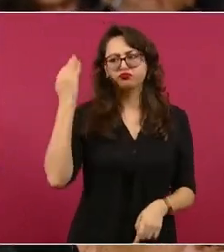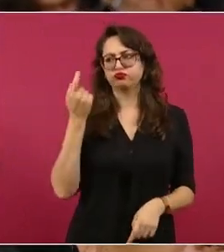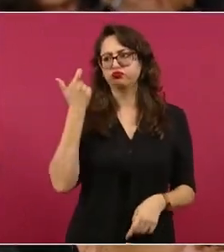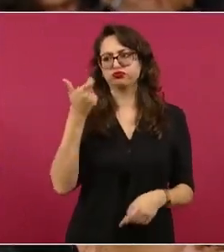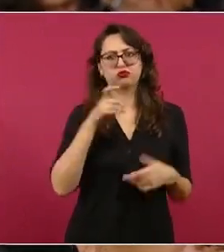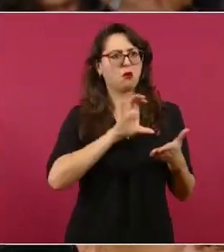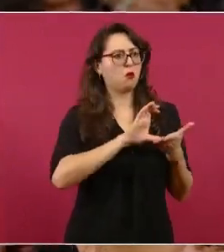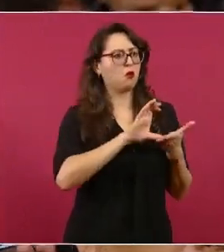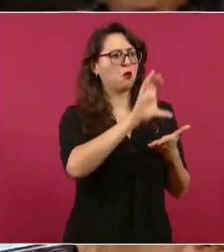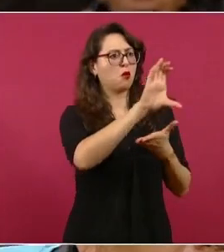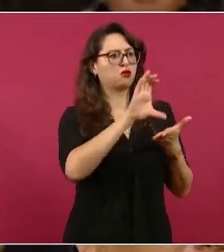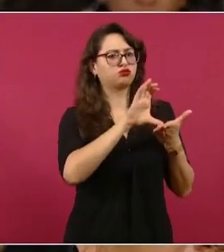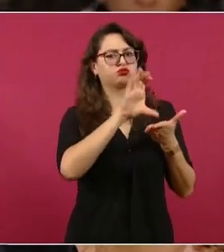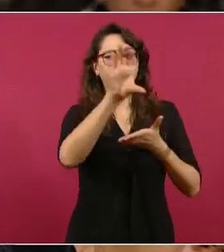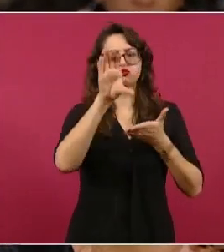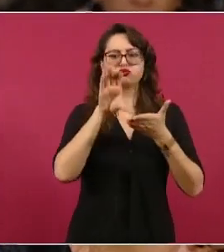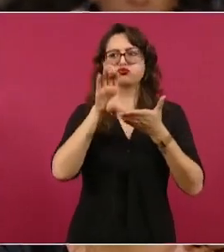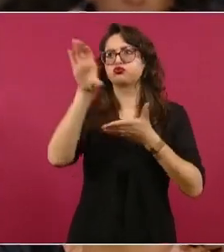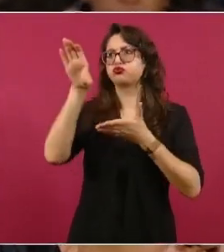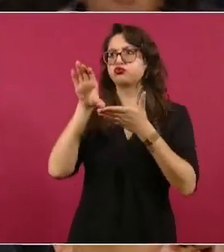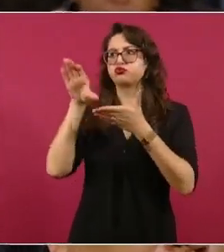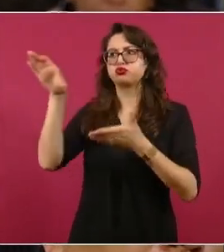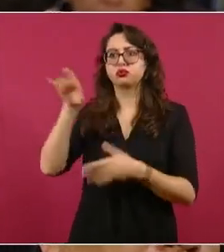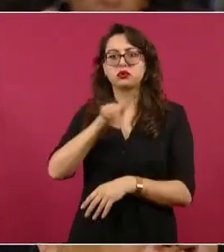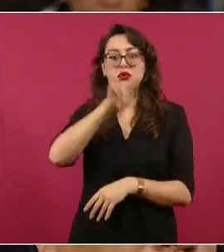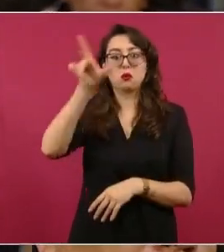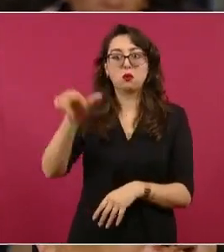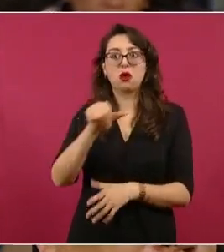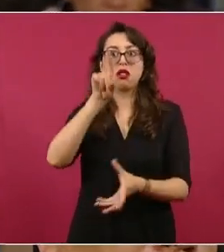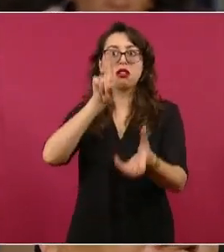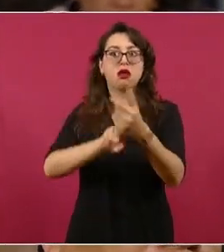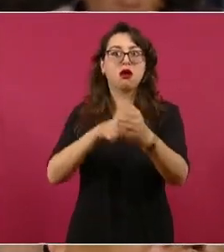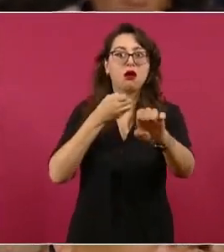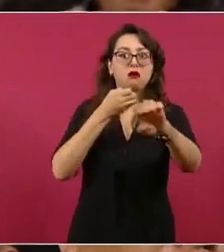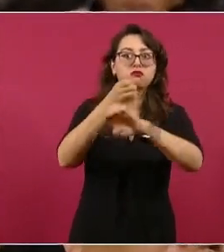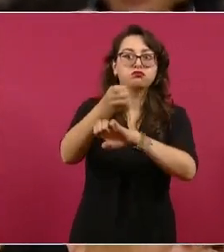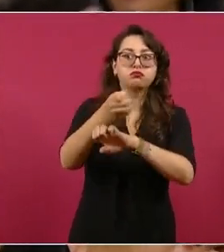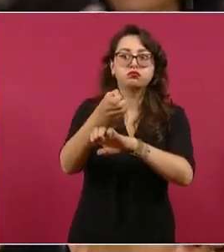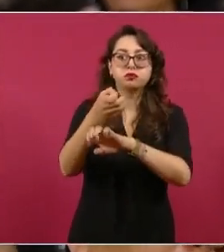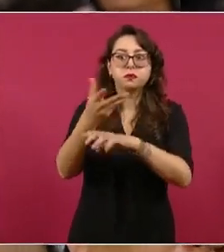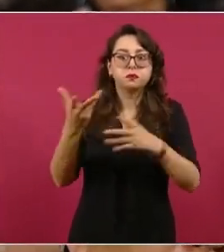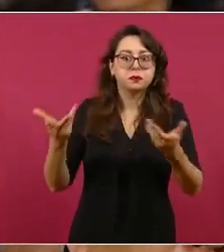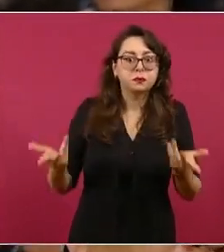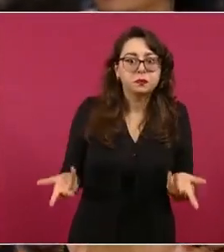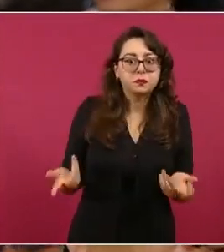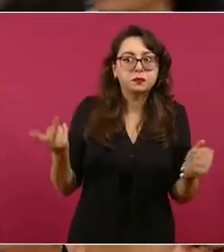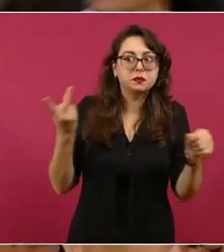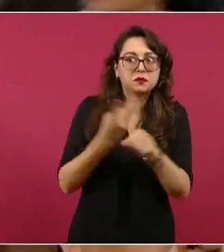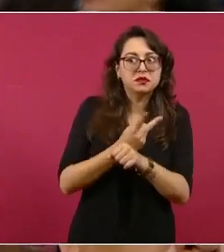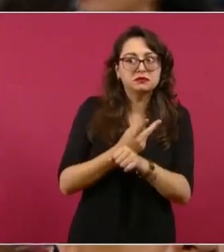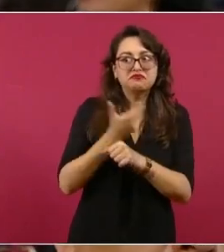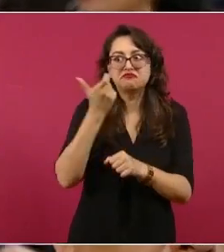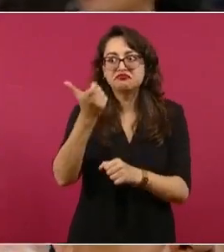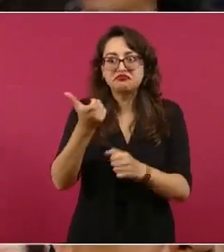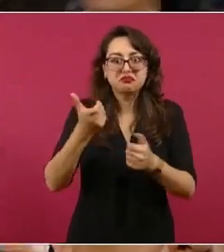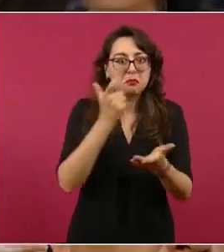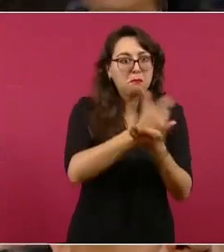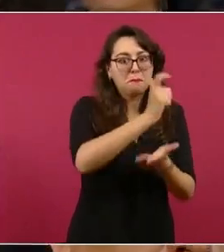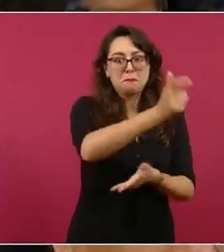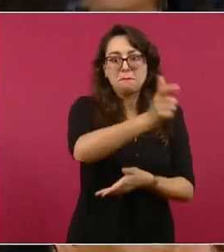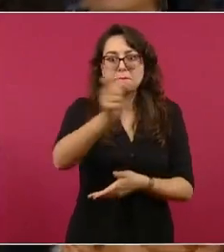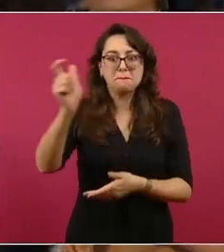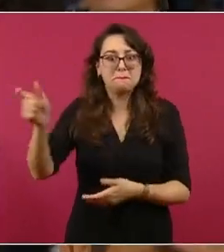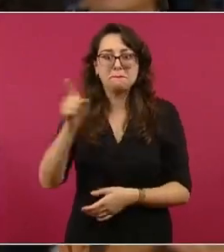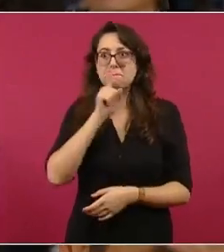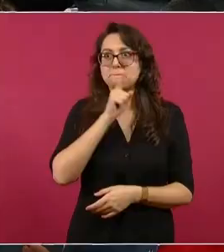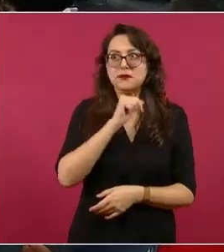no quiero especificar alguno, he traído de varios, en algunos ya se ha ido resolviendo, en otros se sigue atorando. Y otro